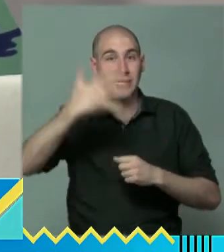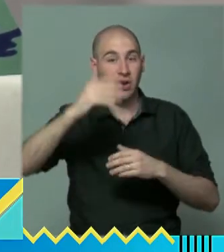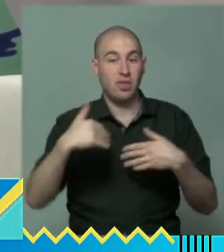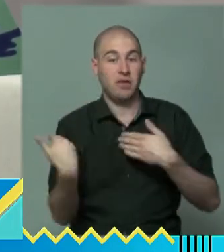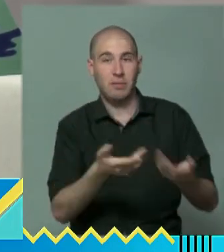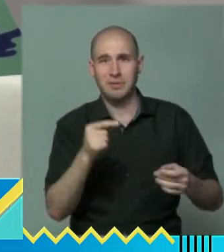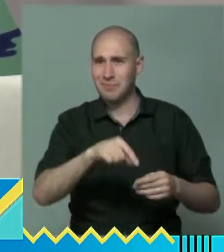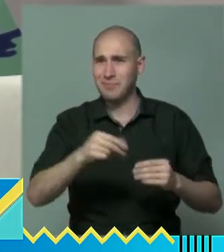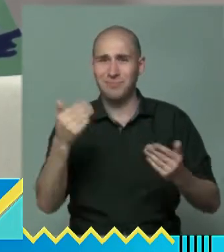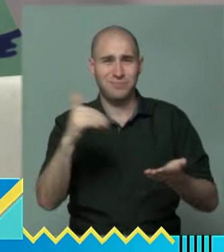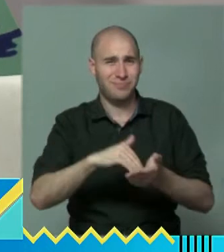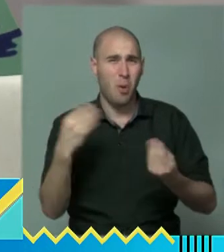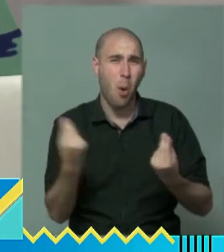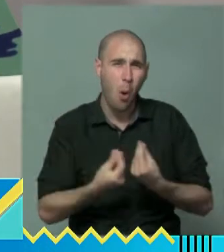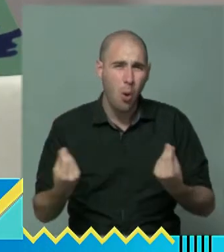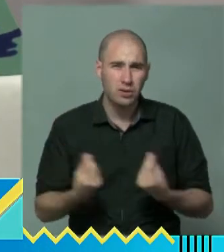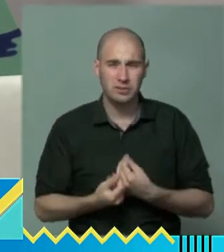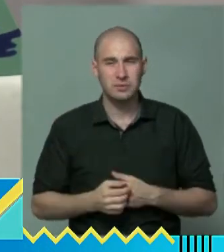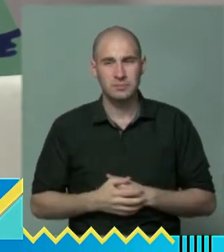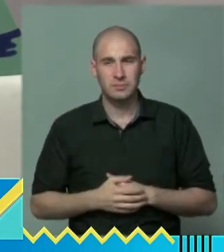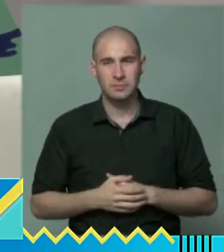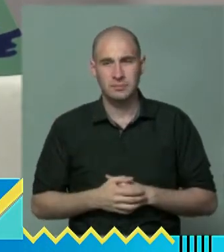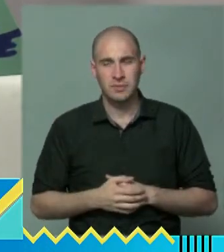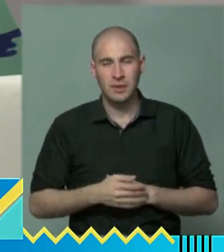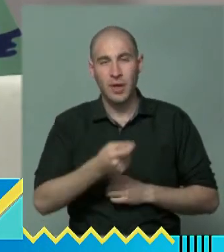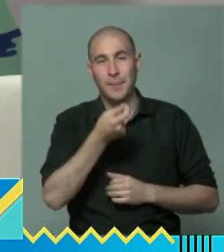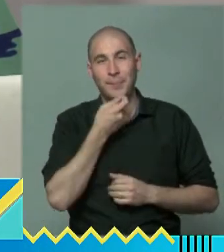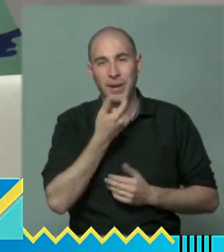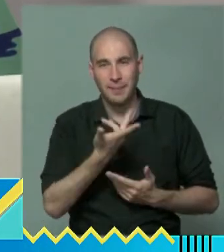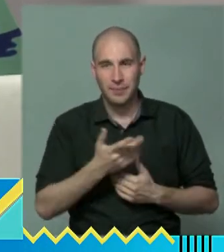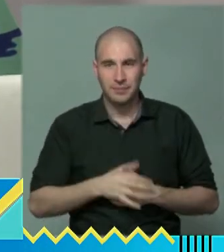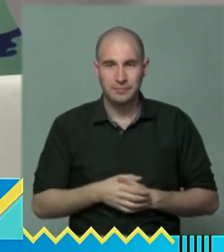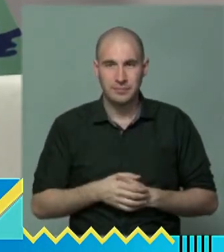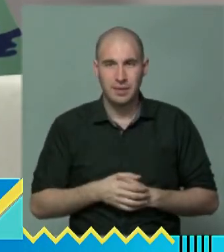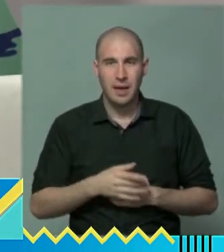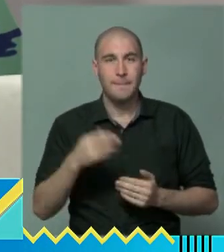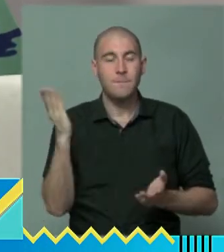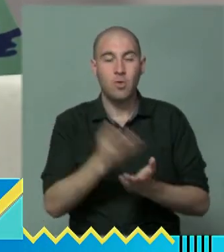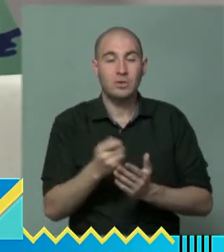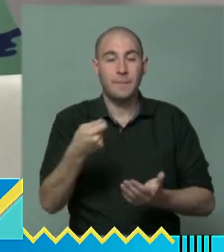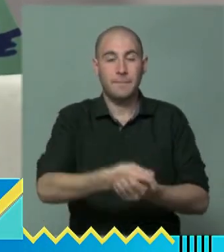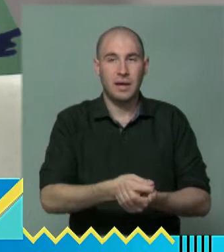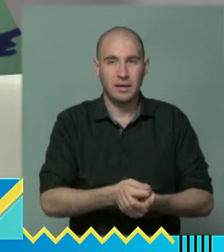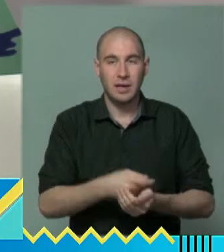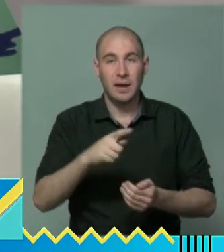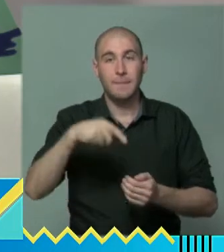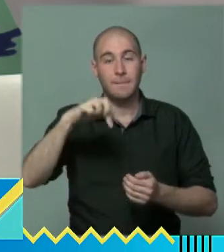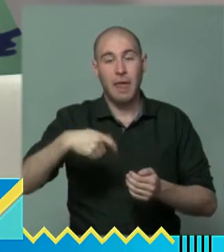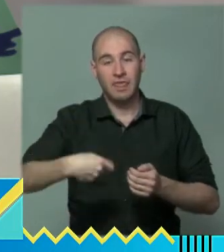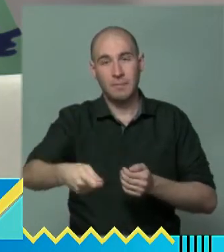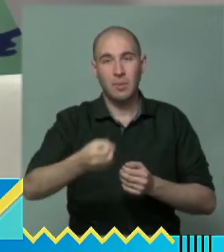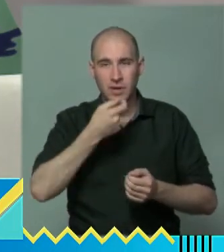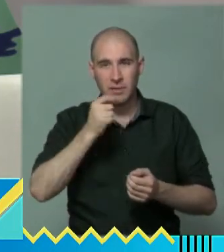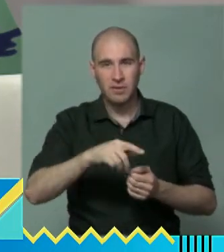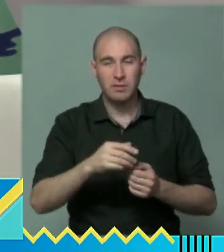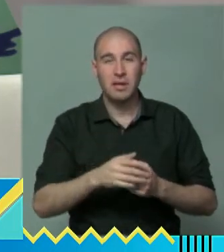ser millonario. Claro. Tal es así que para abonar esa multa se prevén planes de pago, porque si esa multa